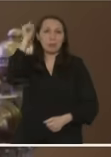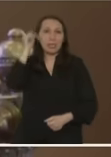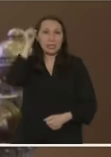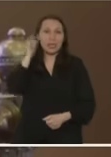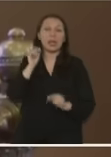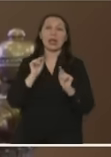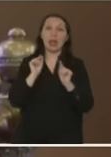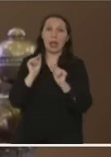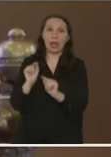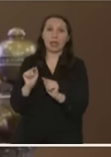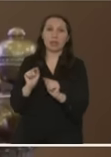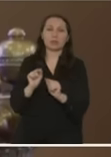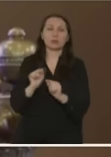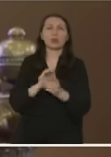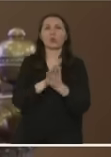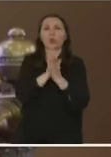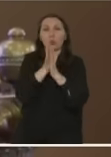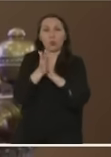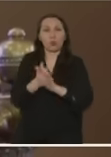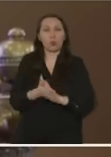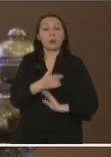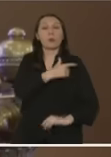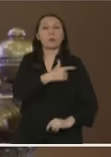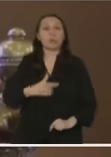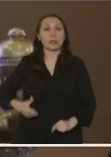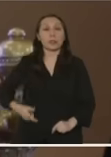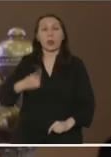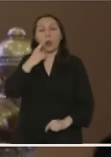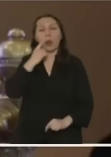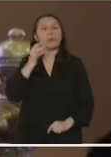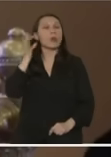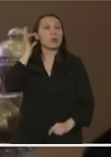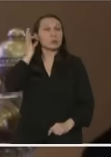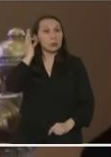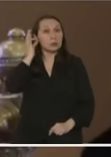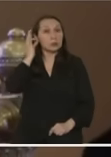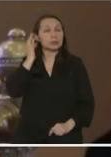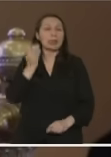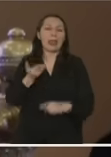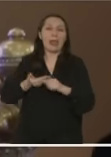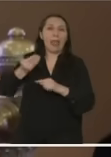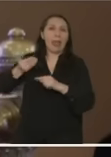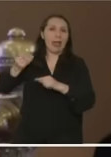con ello a todos los presidentes y presidenta que lo antecedieron.